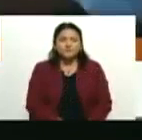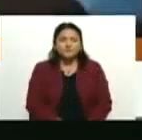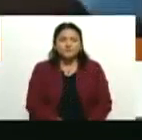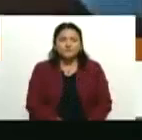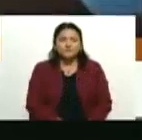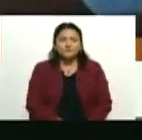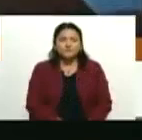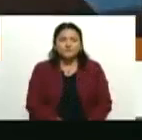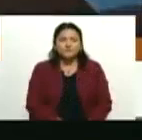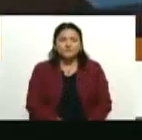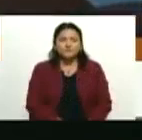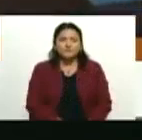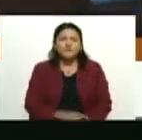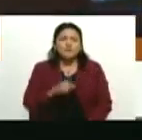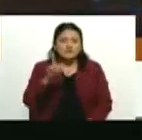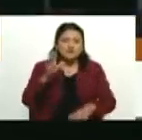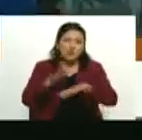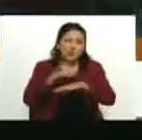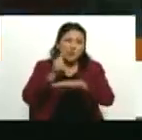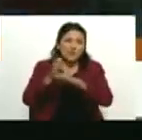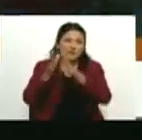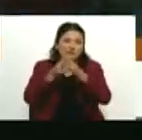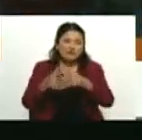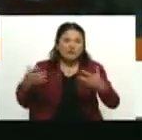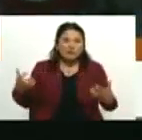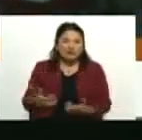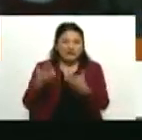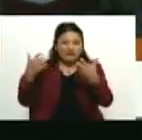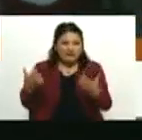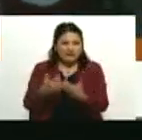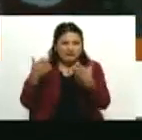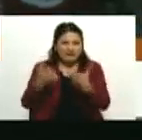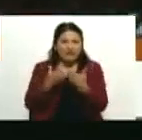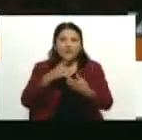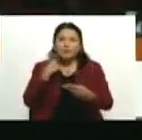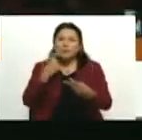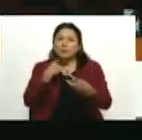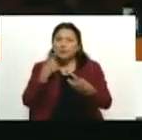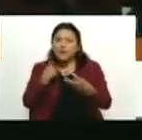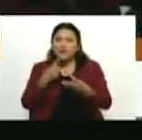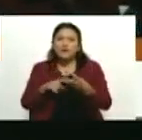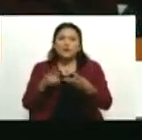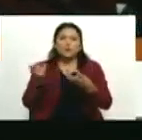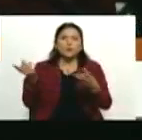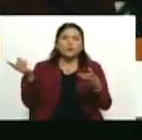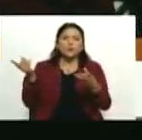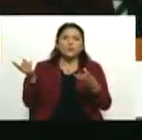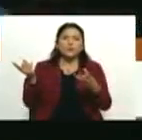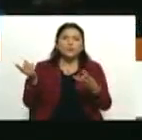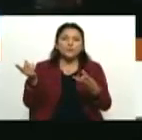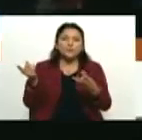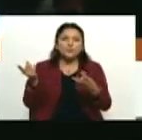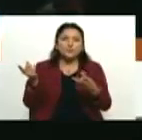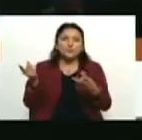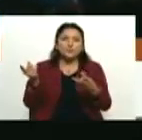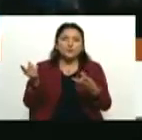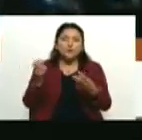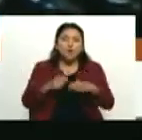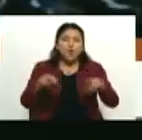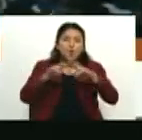Generan guerras en el mundo, muertes, no existe la ONU. ¿Cuántas veces ha sido votado en la ONU